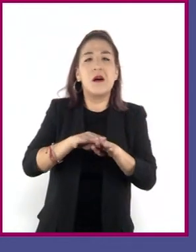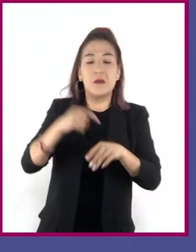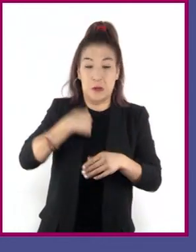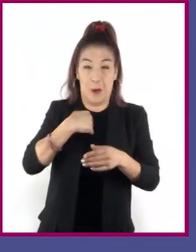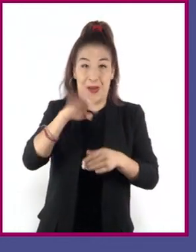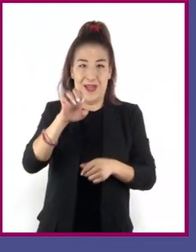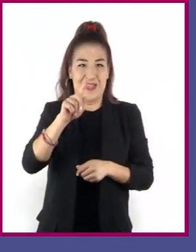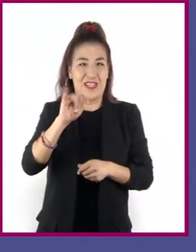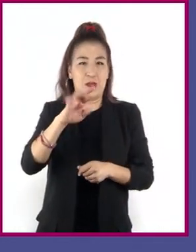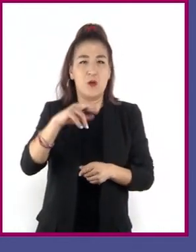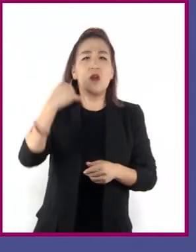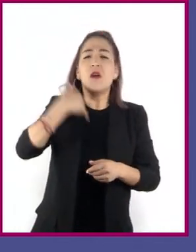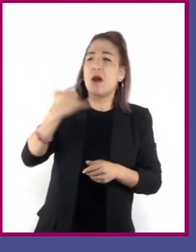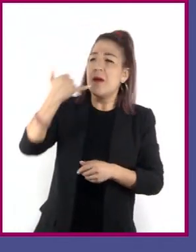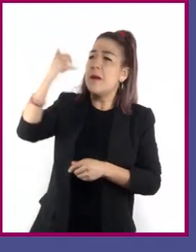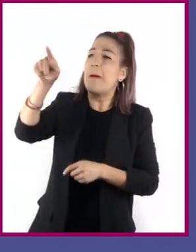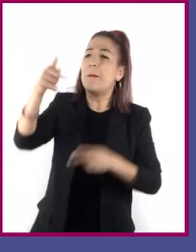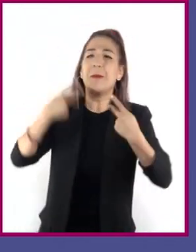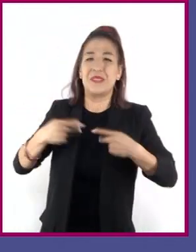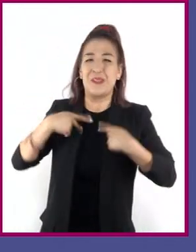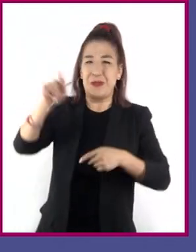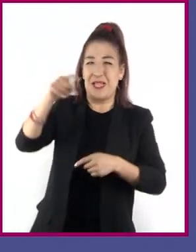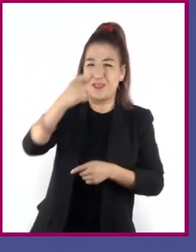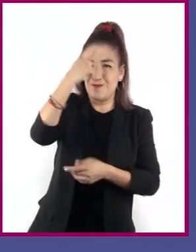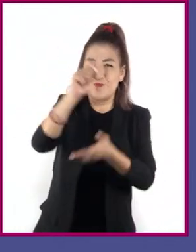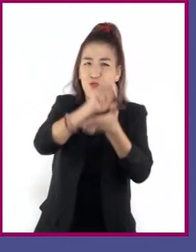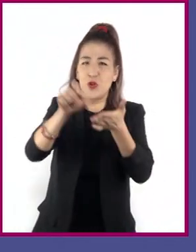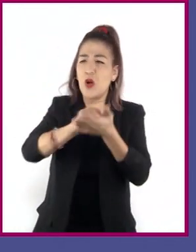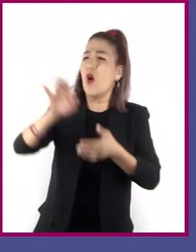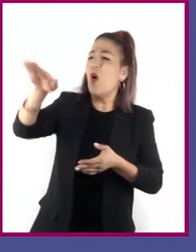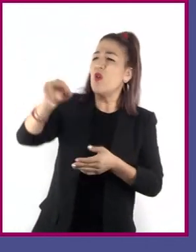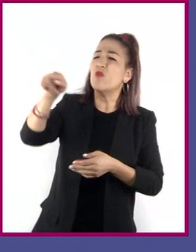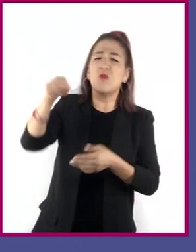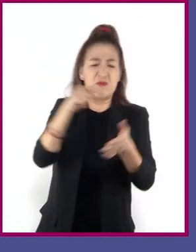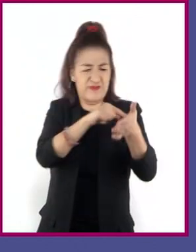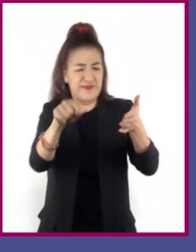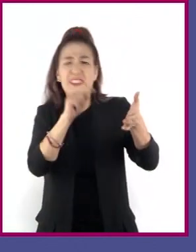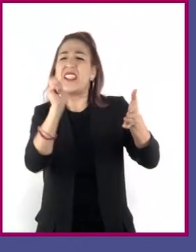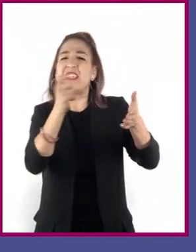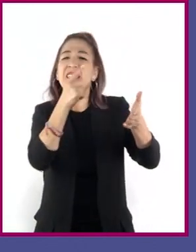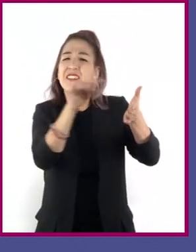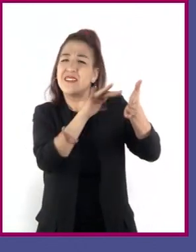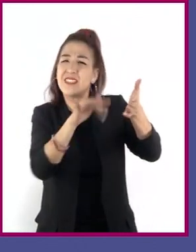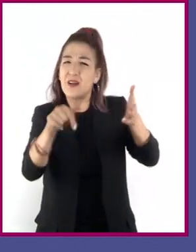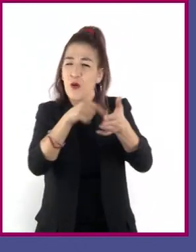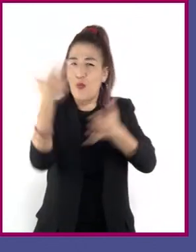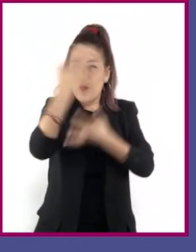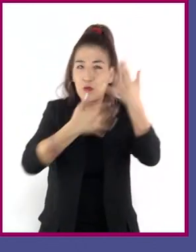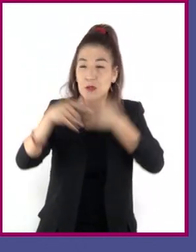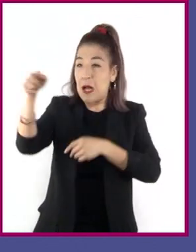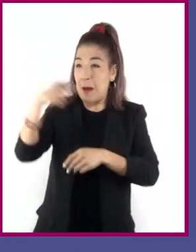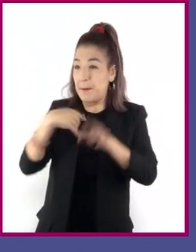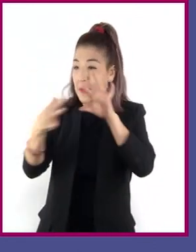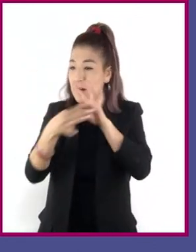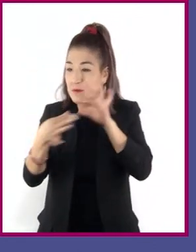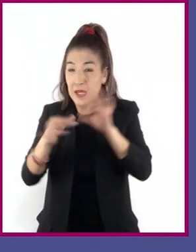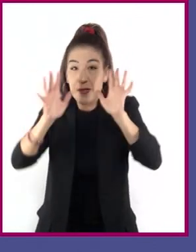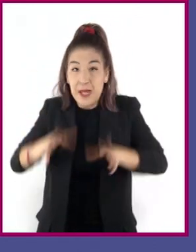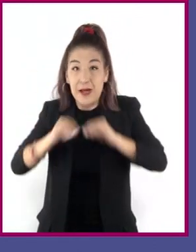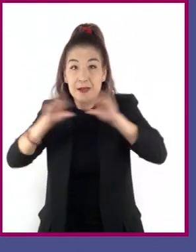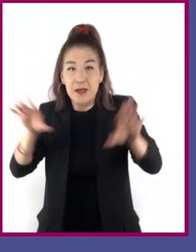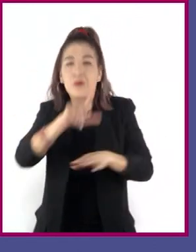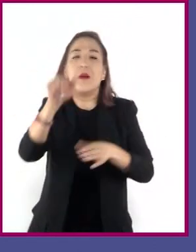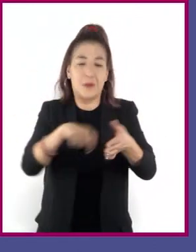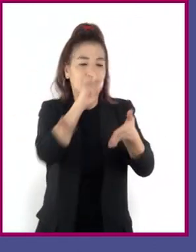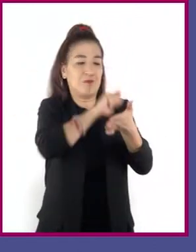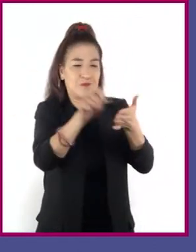preguntarle oye qué quisiste decir aquí el trabajo de un editor también quiere decir verificar verificar la información verificar que las